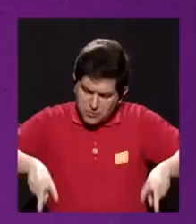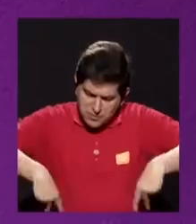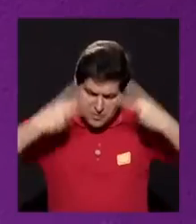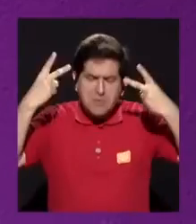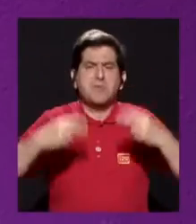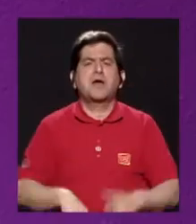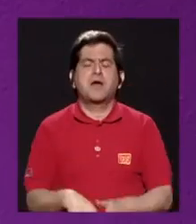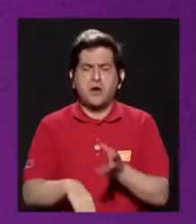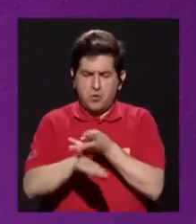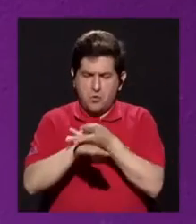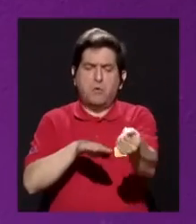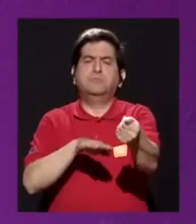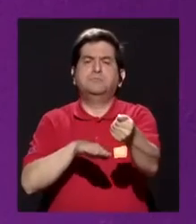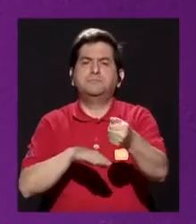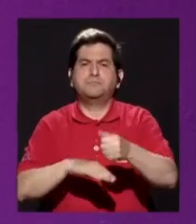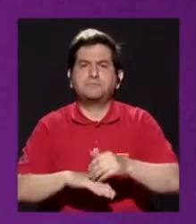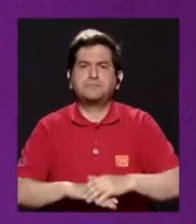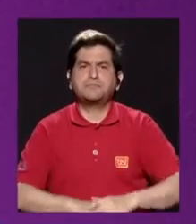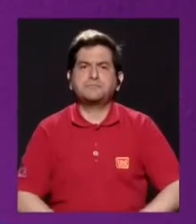me curé.